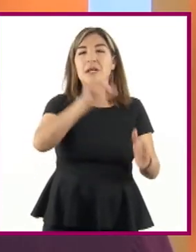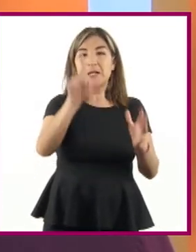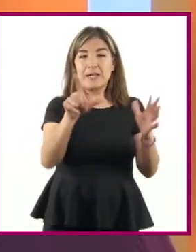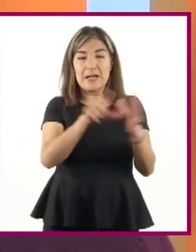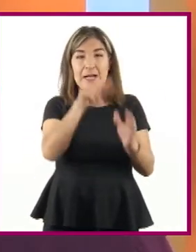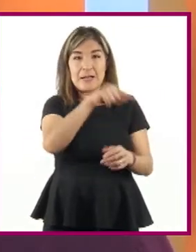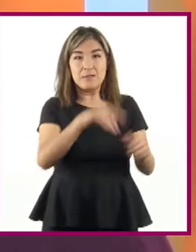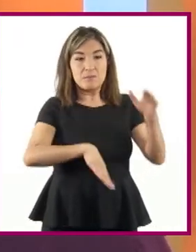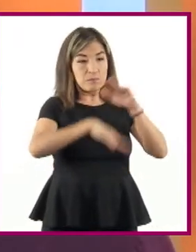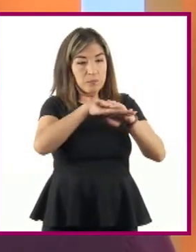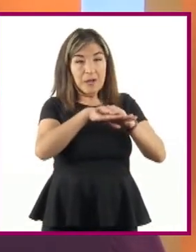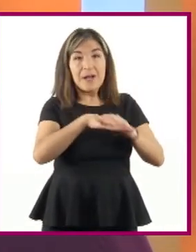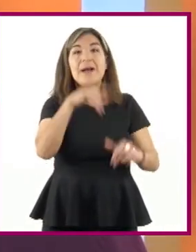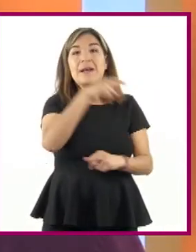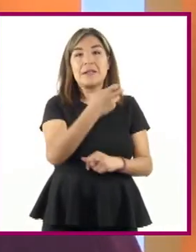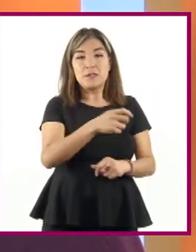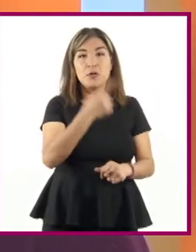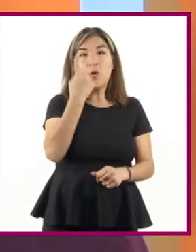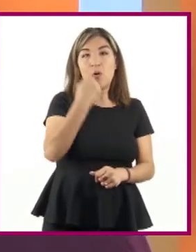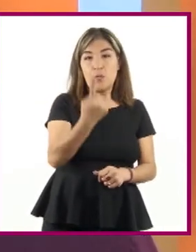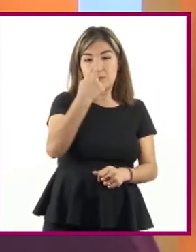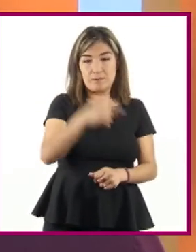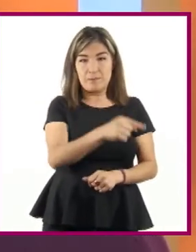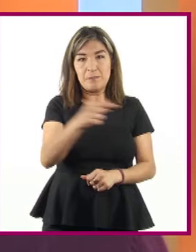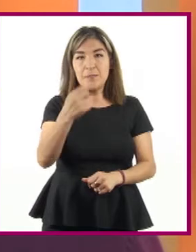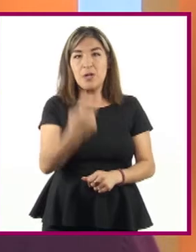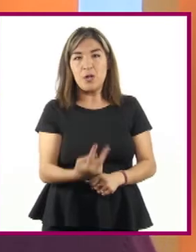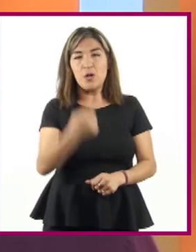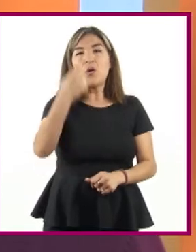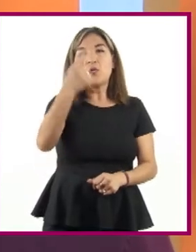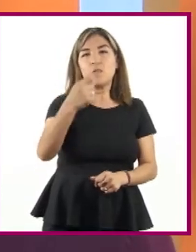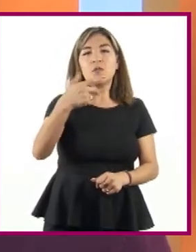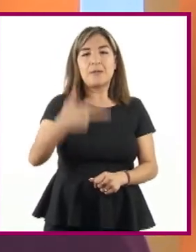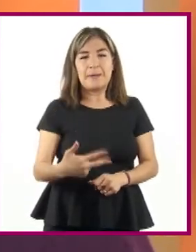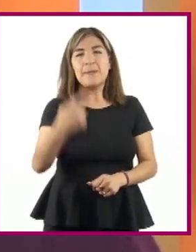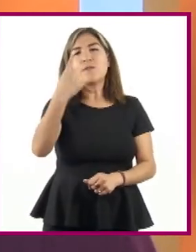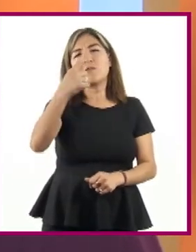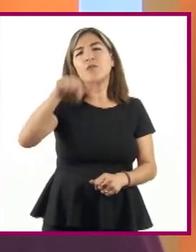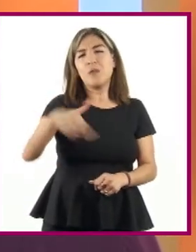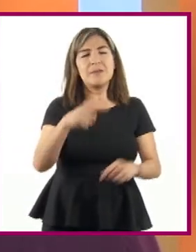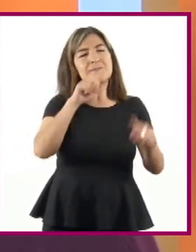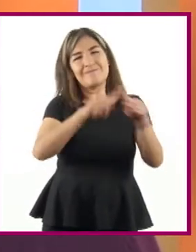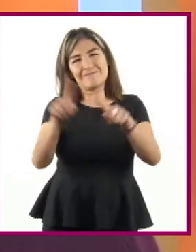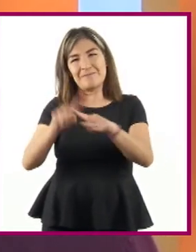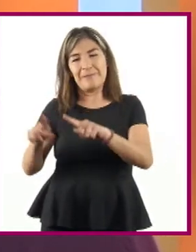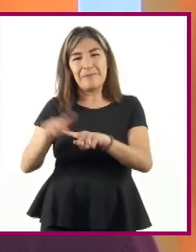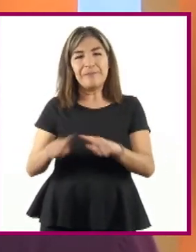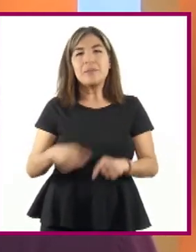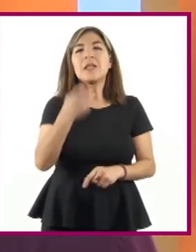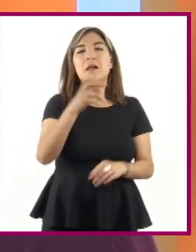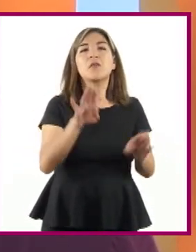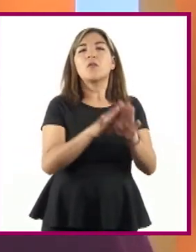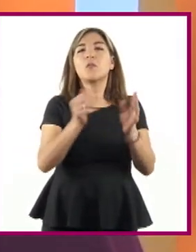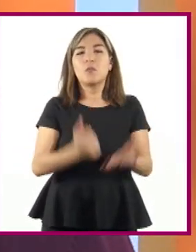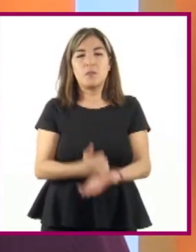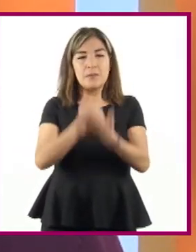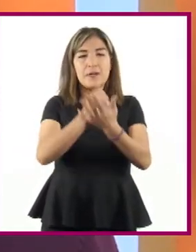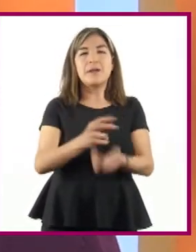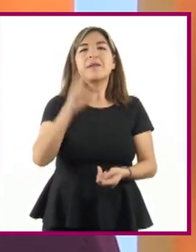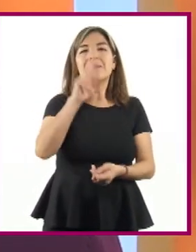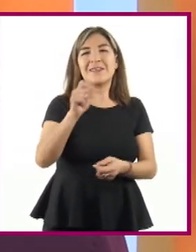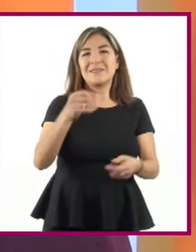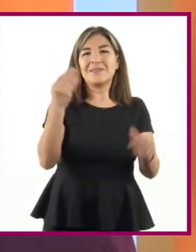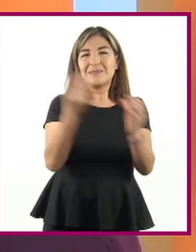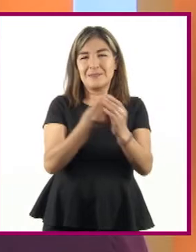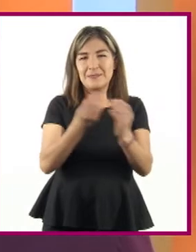el tanque, cuando marca un medio, un octavo, un doceavo, etc., es necesario auxiliarme del tema visto durante